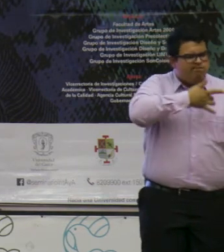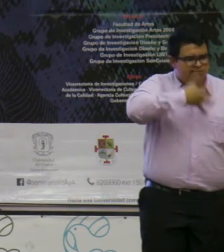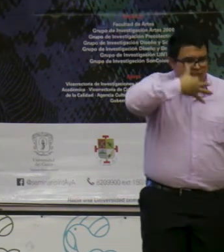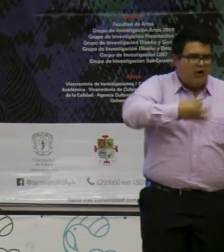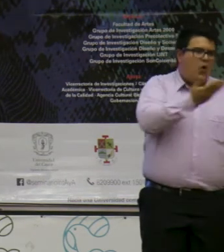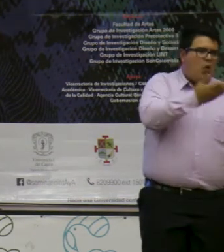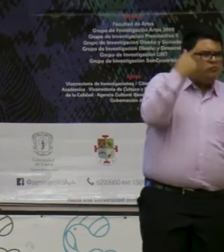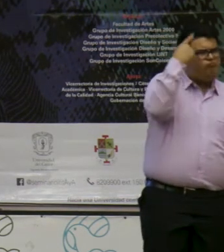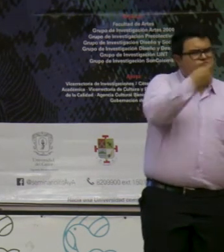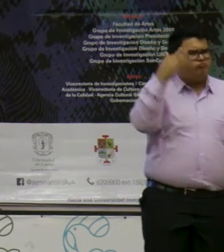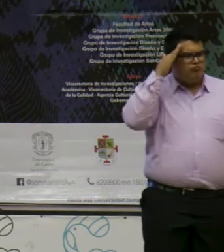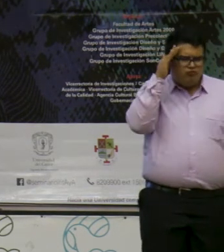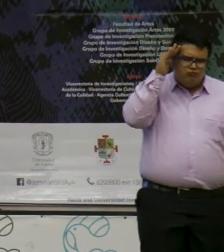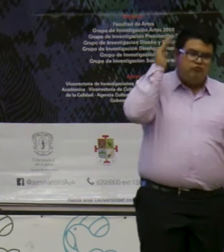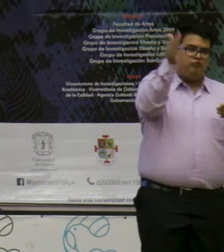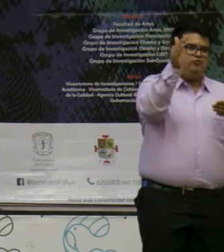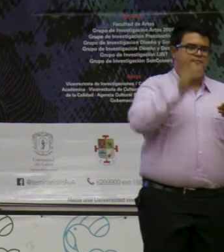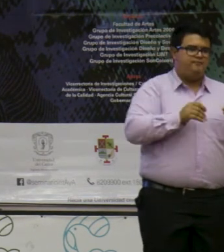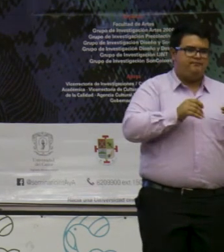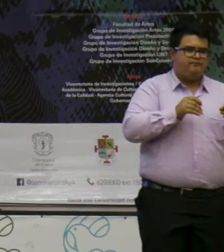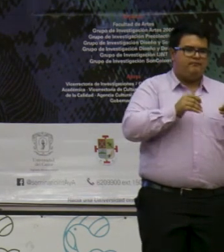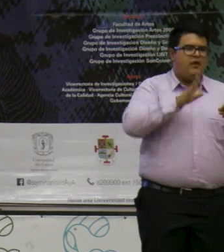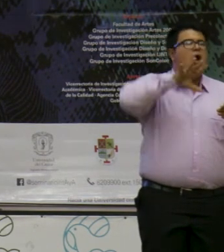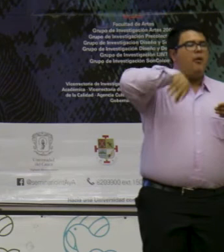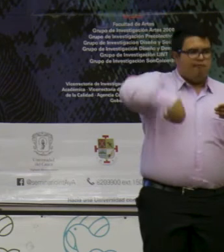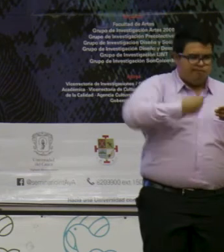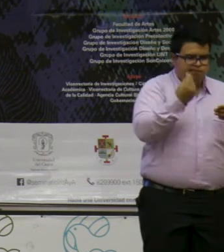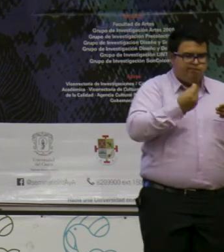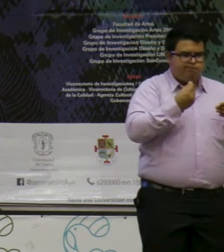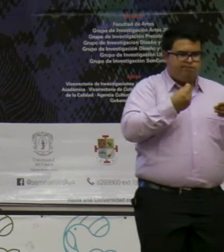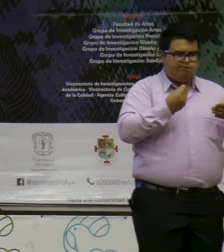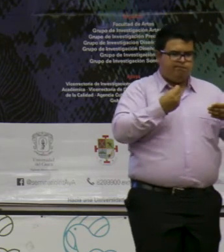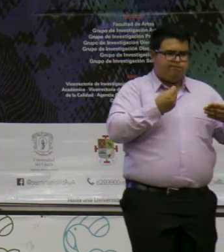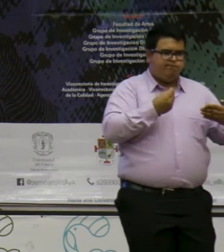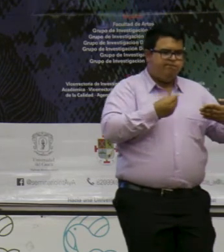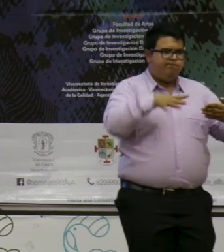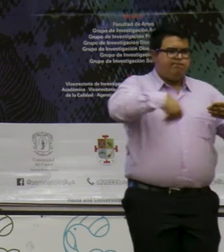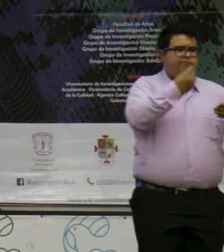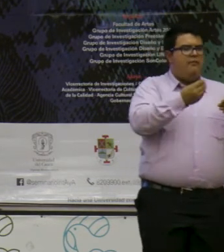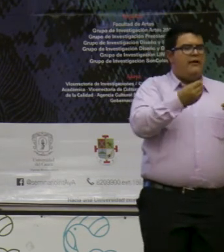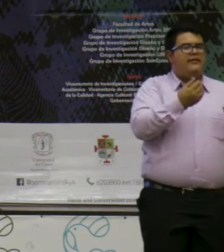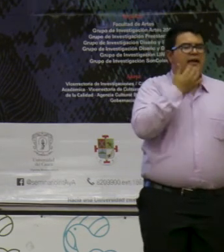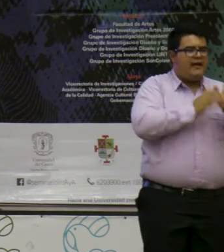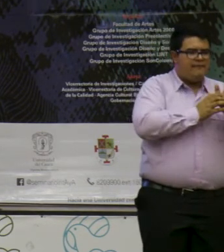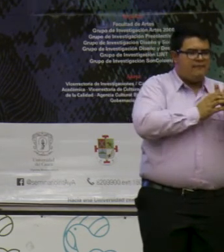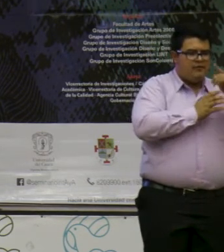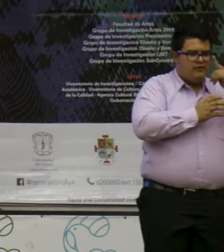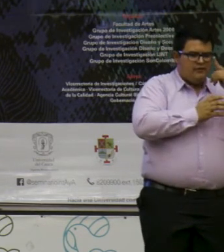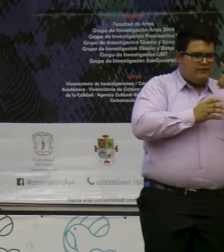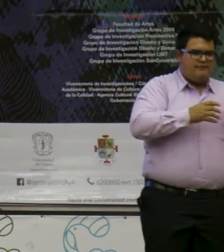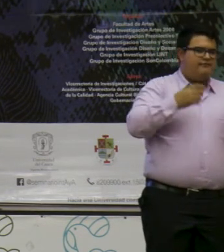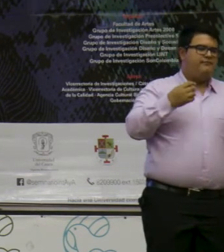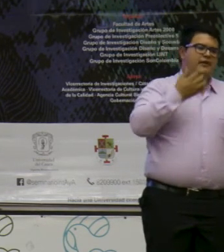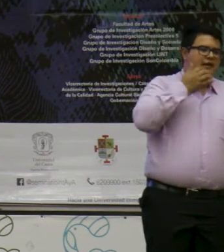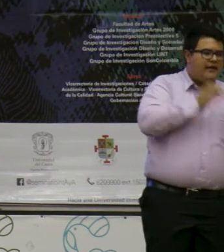futuro. Y aparecen este tipo de colecciones, que también es súper interesante rastrear, que es esta embestida